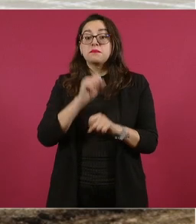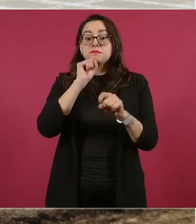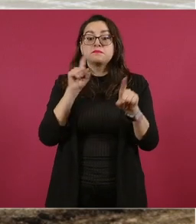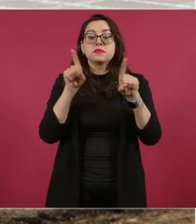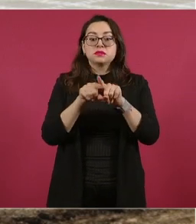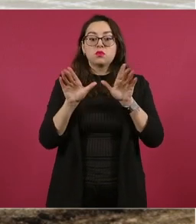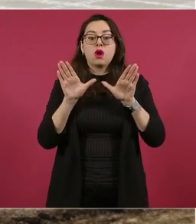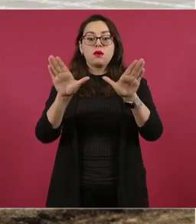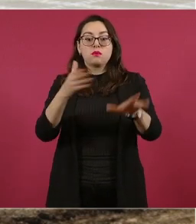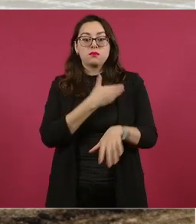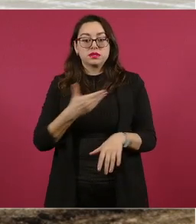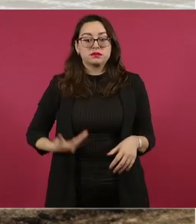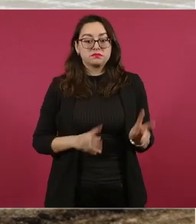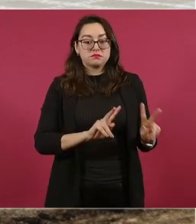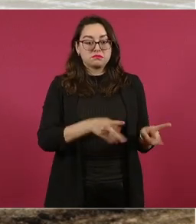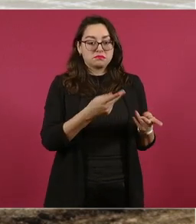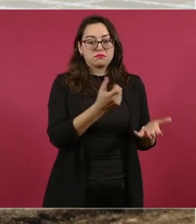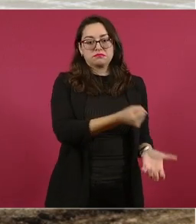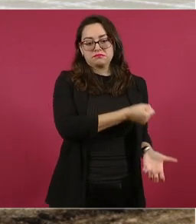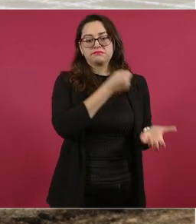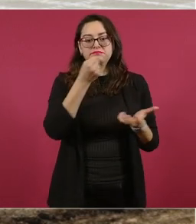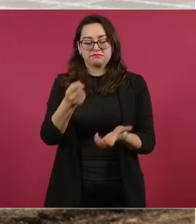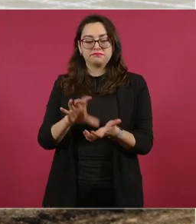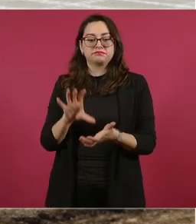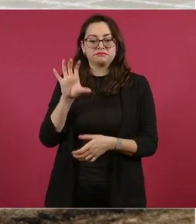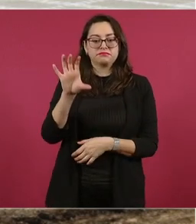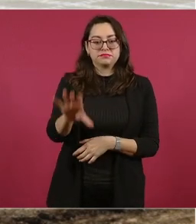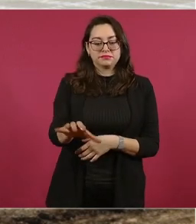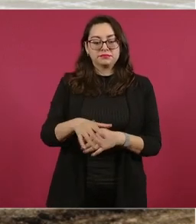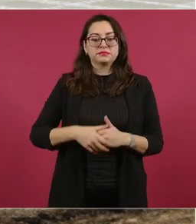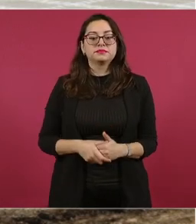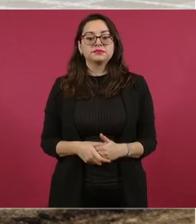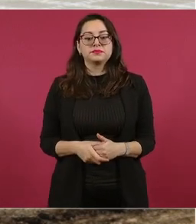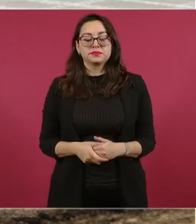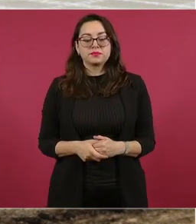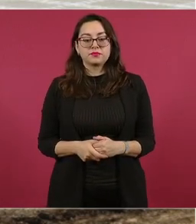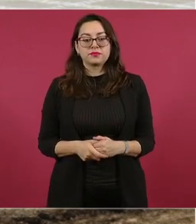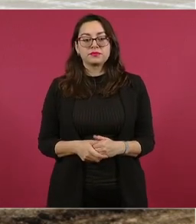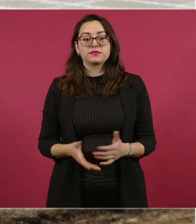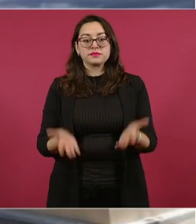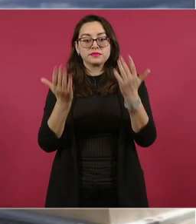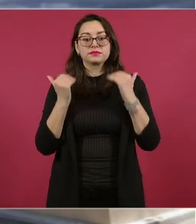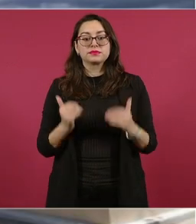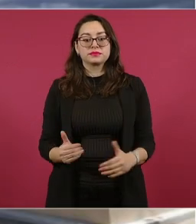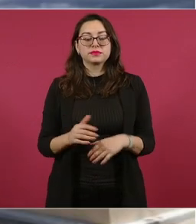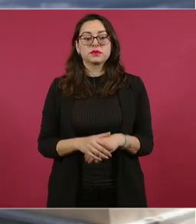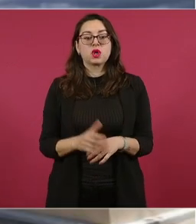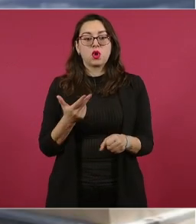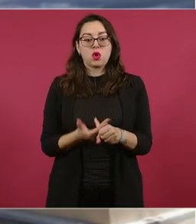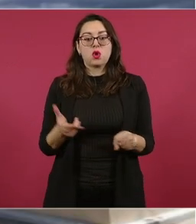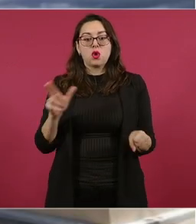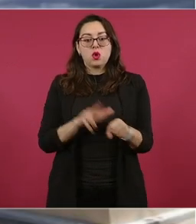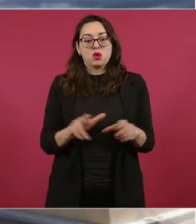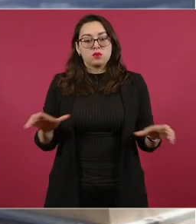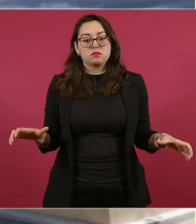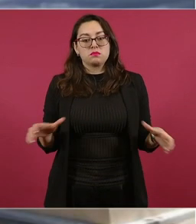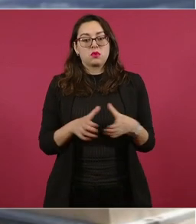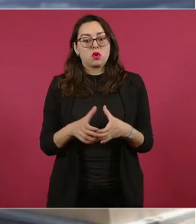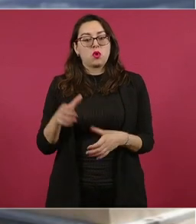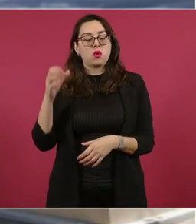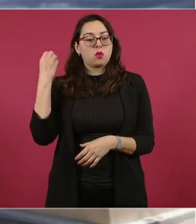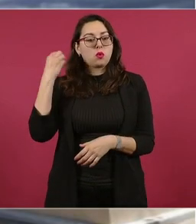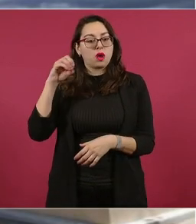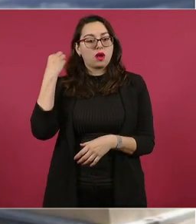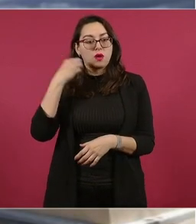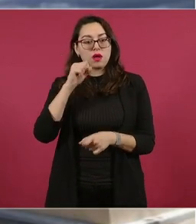de 1.757 millones de pesos. En la siguiente tenemos el hospital comunitario también en Oaxaca, en Ixtlán